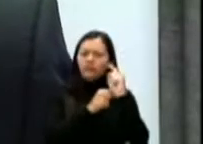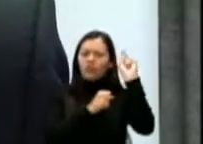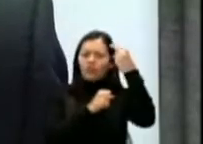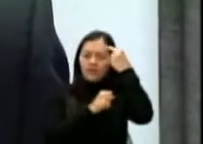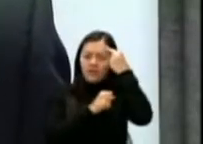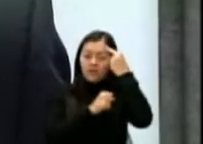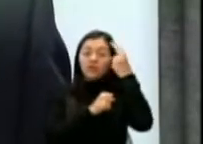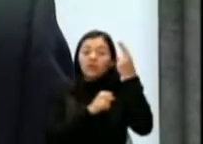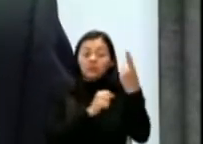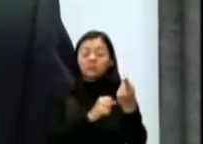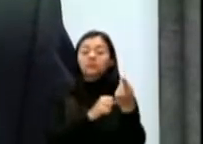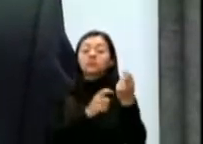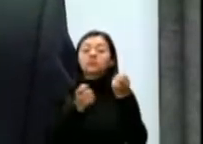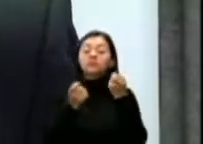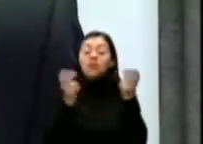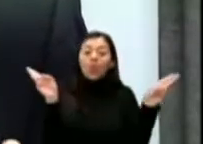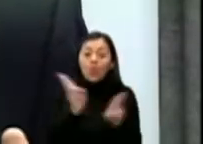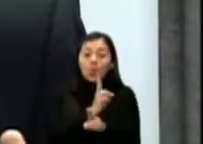amazonía